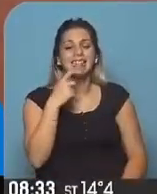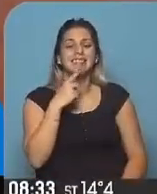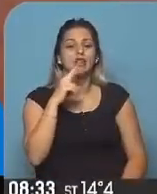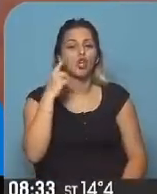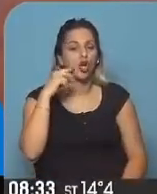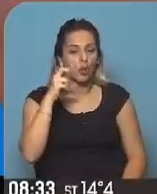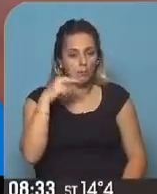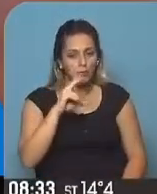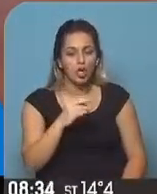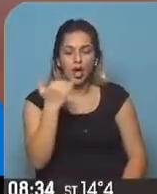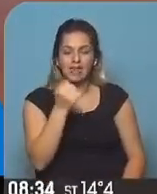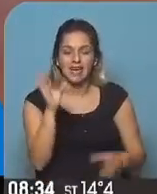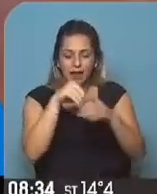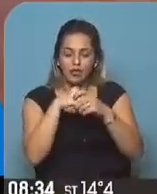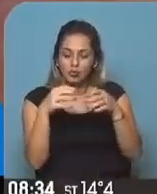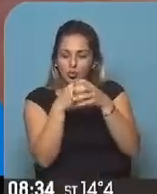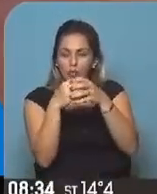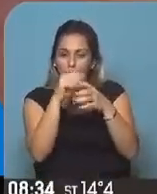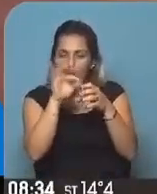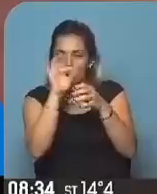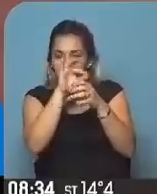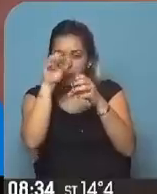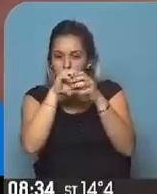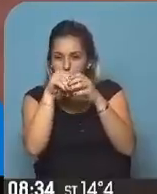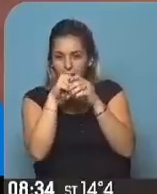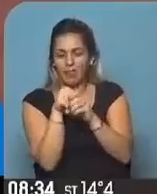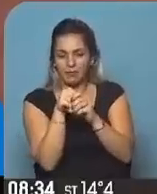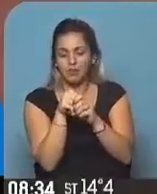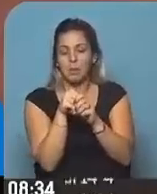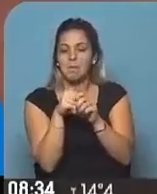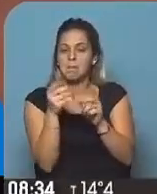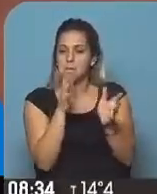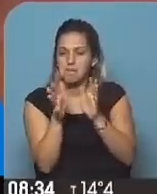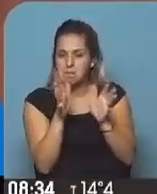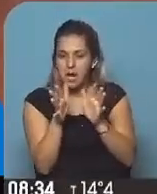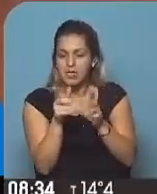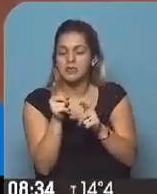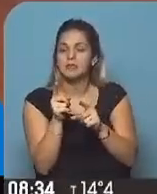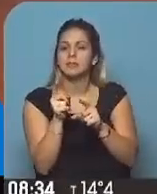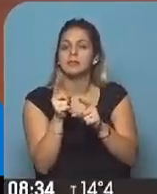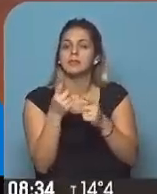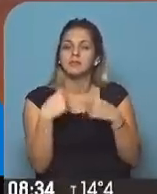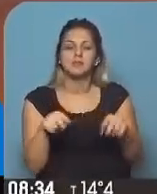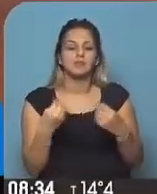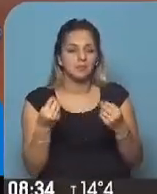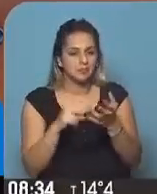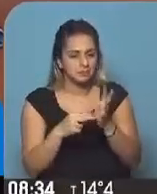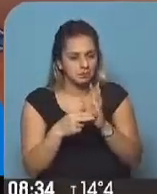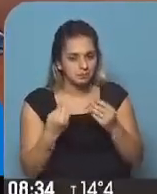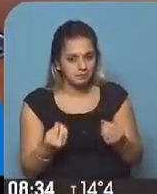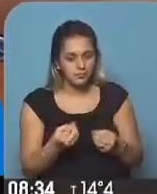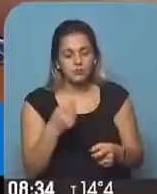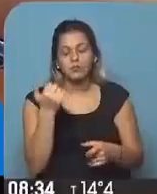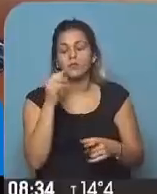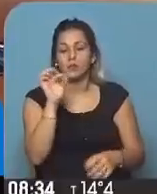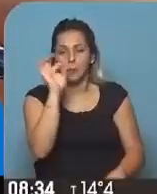encuentran una serie de bacterias que son similares pero genéticamente diferentes. ¿Qué quiere decir? Que estas